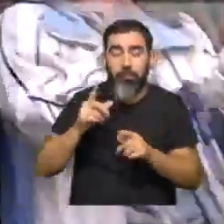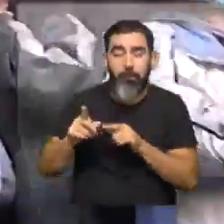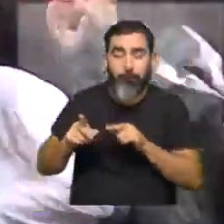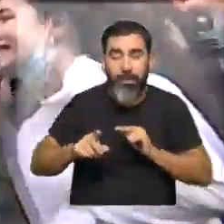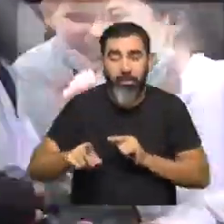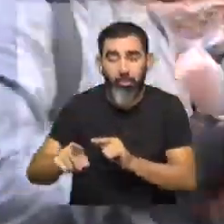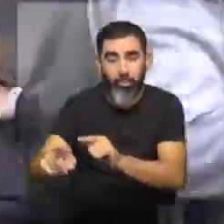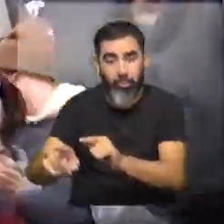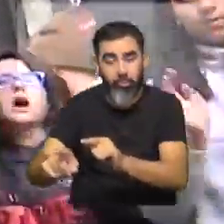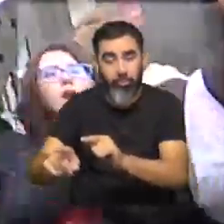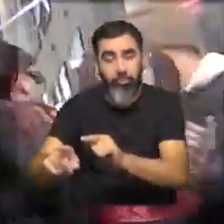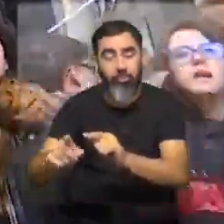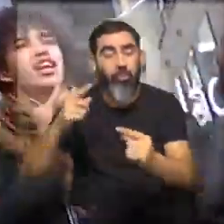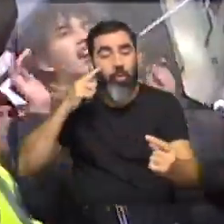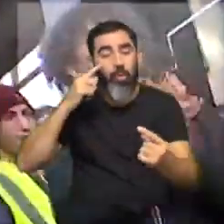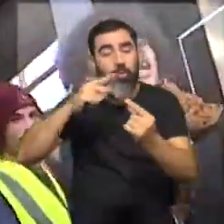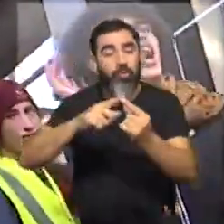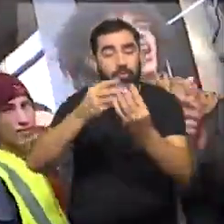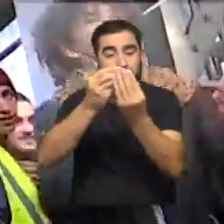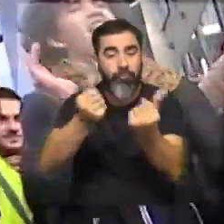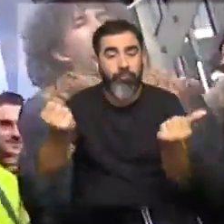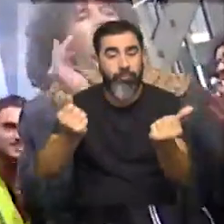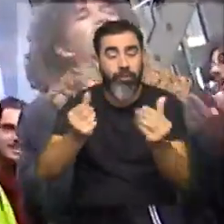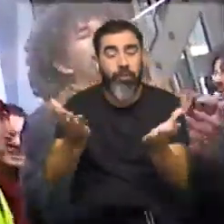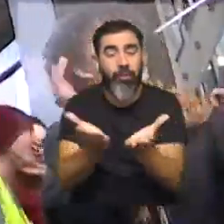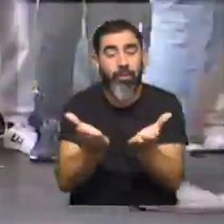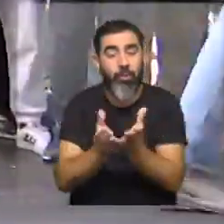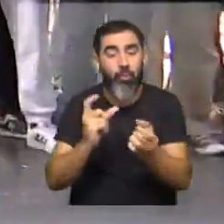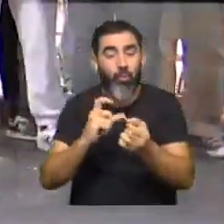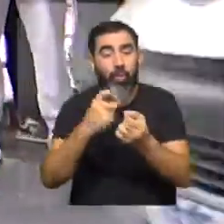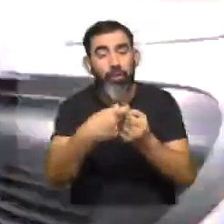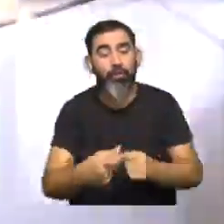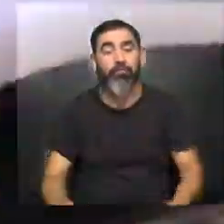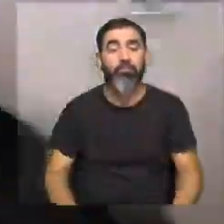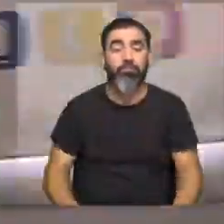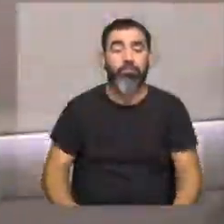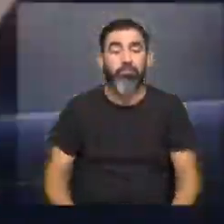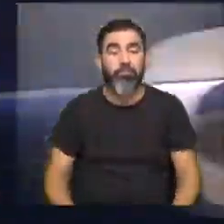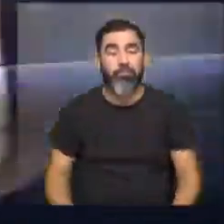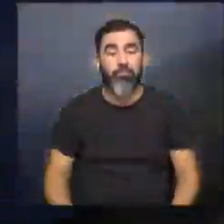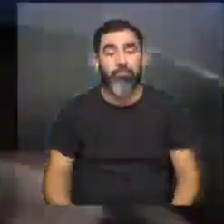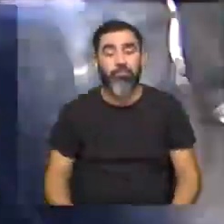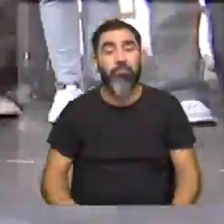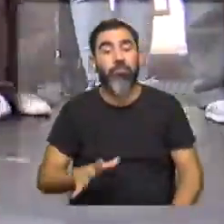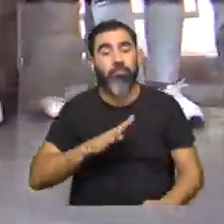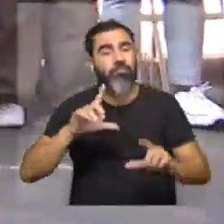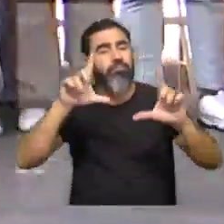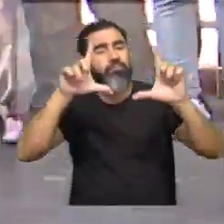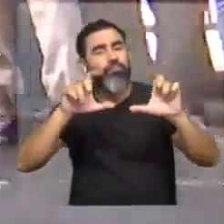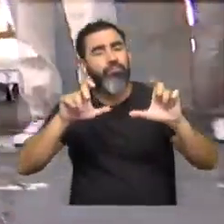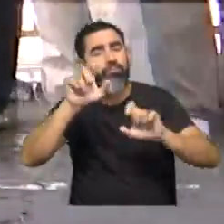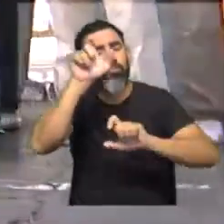persecución con el fin de desarticular los movimientos estudiantiles. Comentaban que había algún registro fotográfico